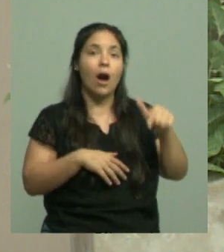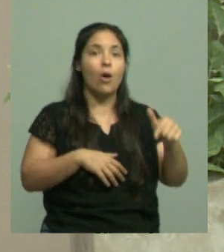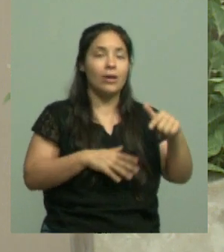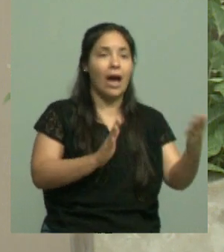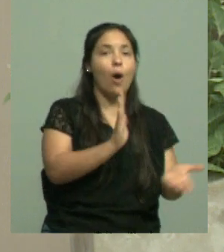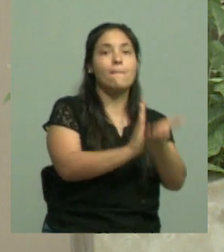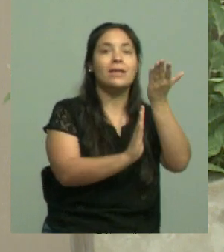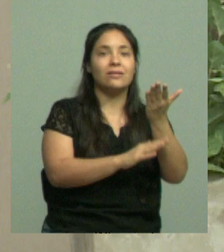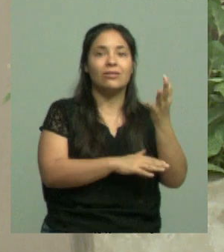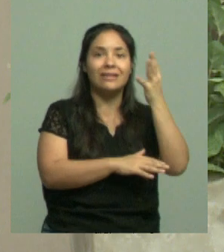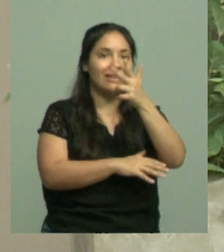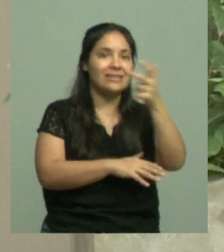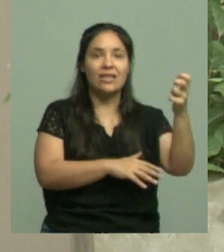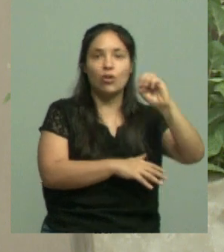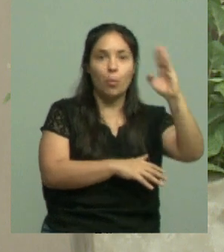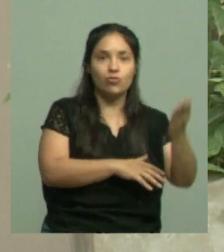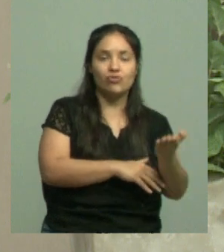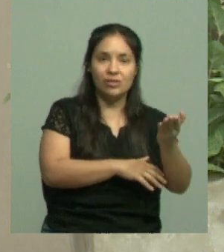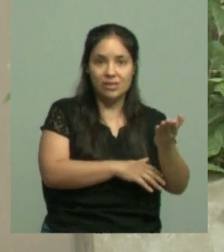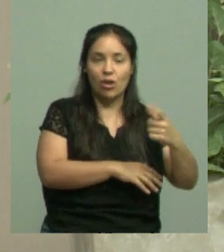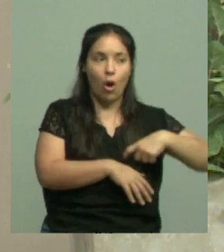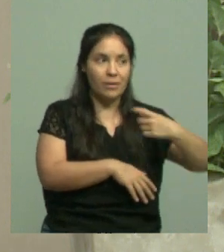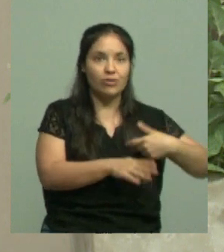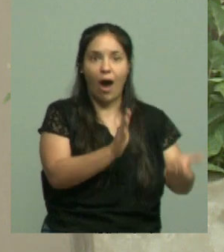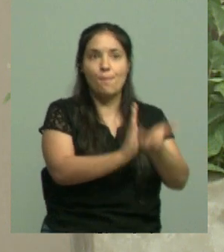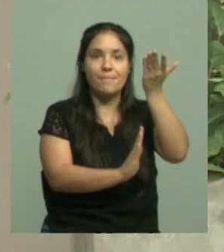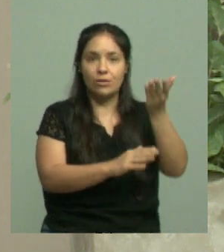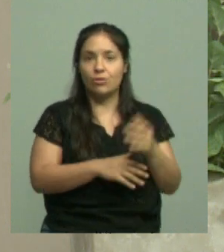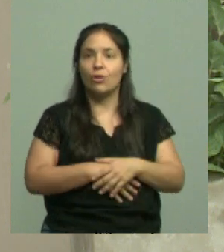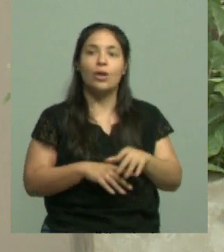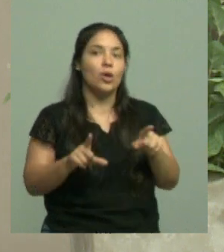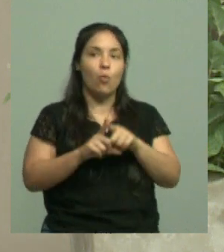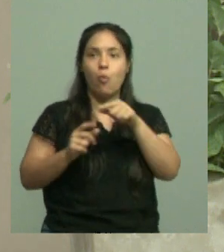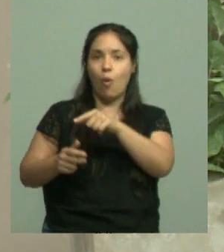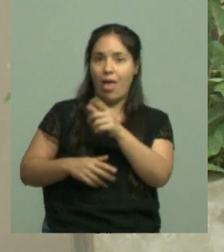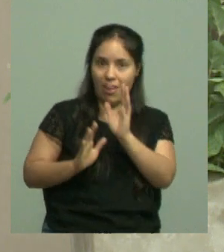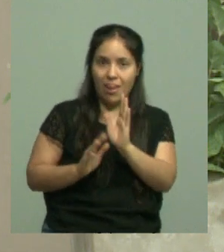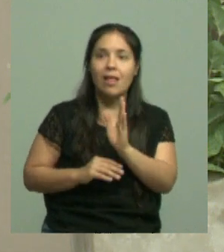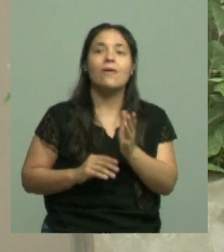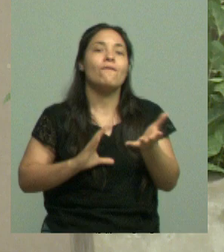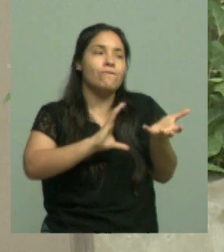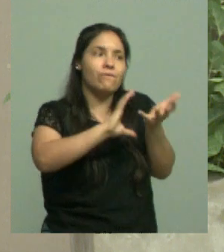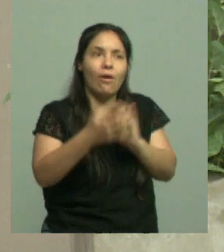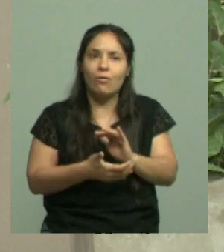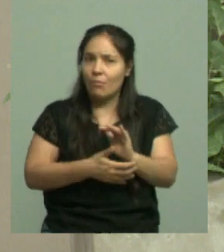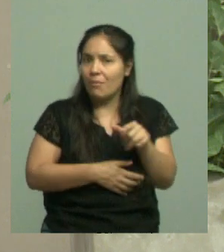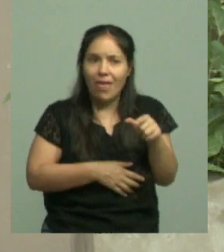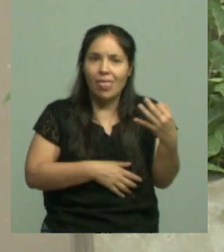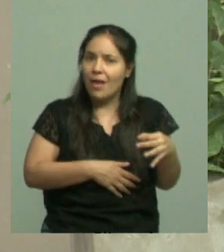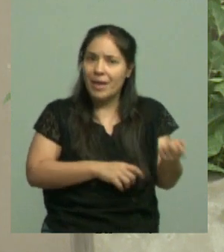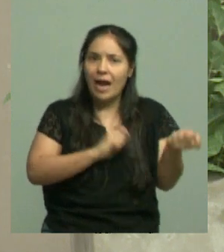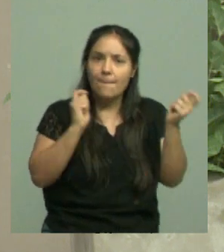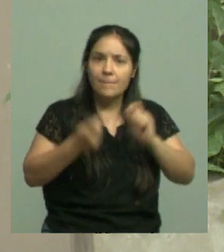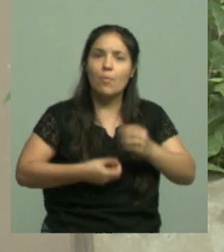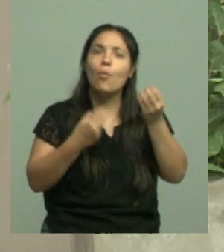te aumentó casi 300% la prepaga, digo. Y ahí volvemos a lo mismo que decías vos, hay que cambiar el método porque no está reflejando la realidad de los hogares de